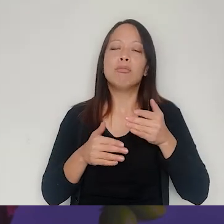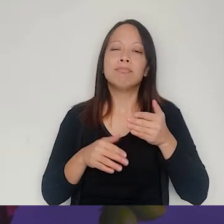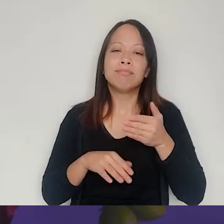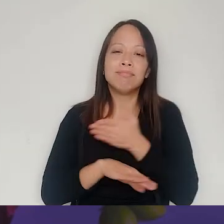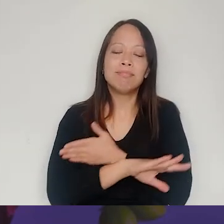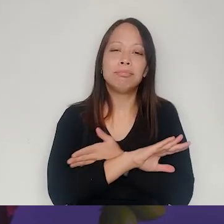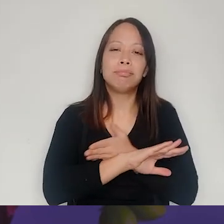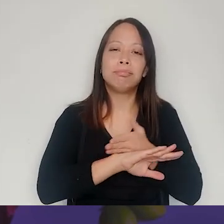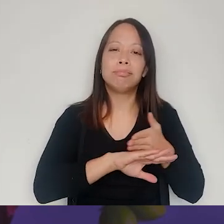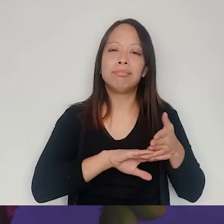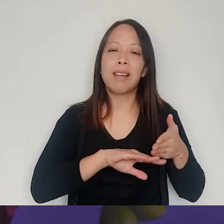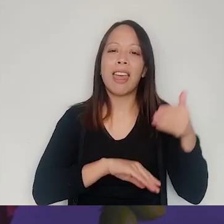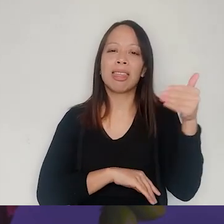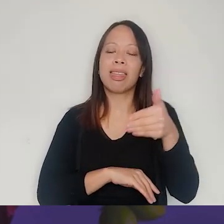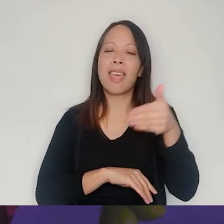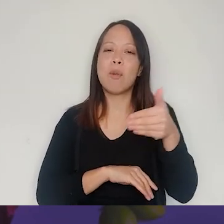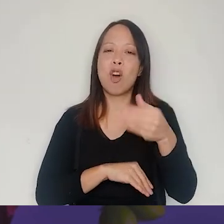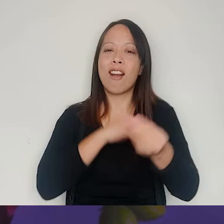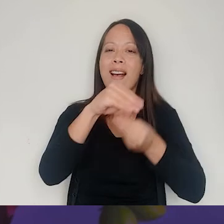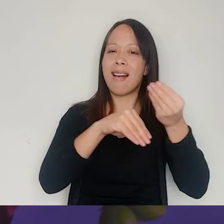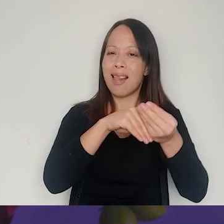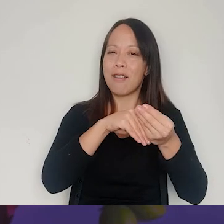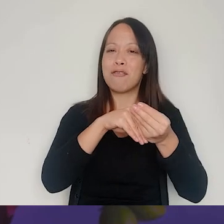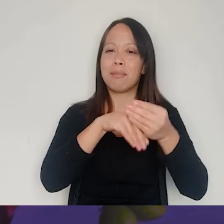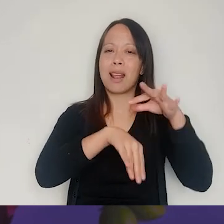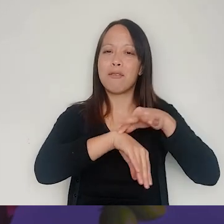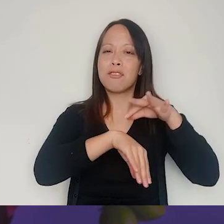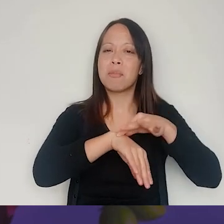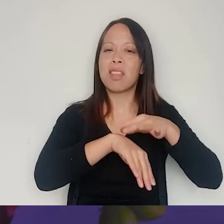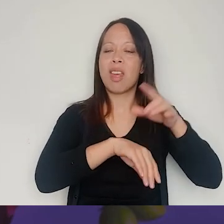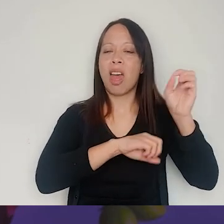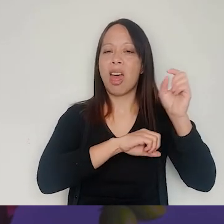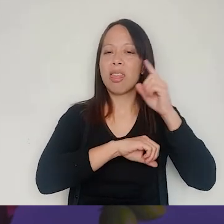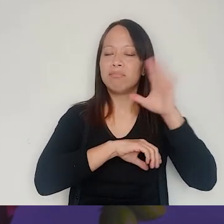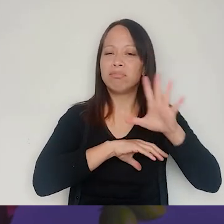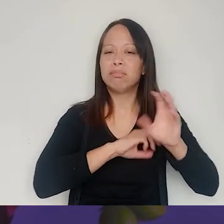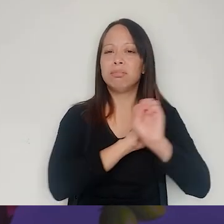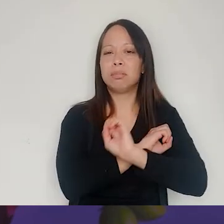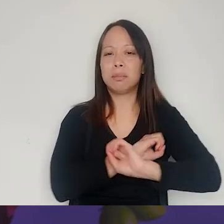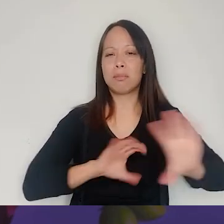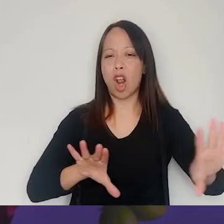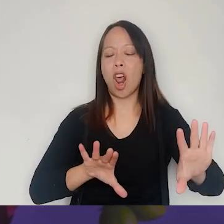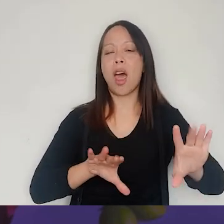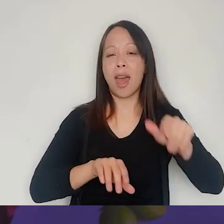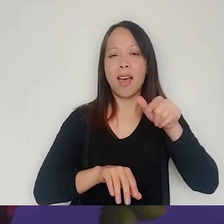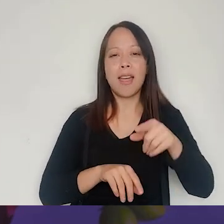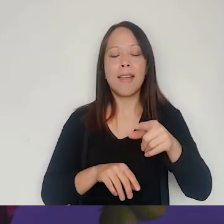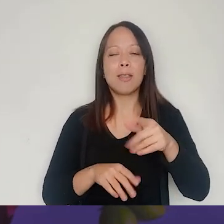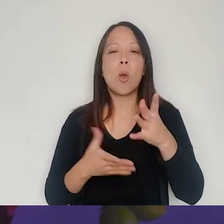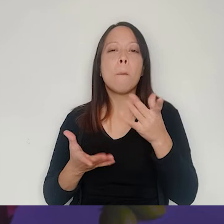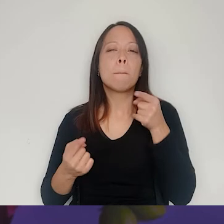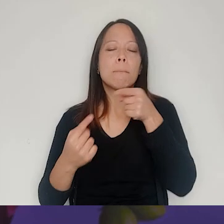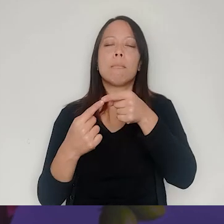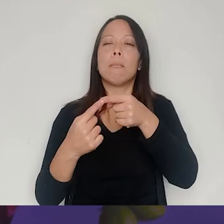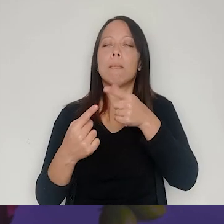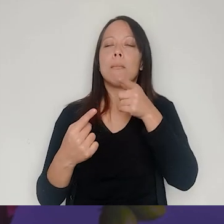se va agravando, las circunstancias de la familia se van empeorando y todo este proceso que parece que va dando frutos, pues